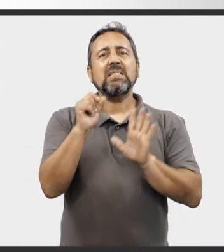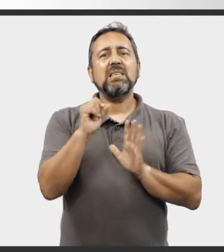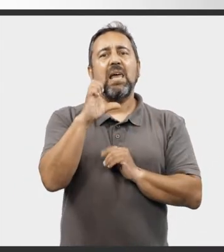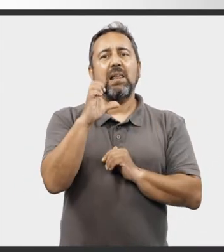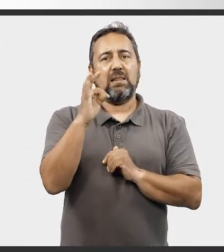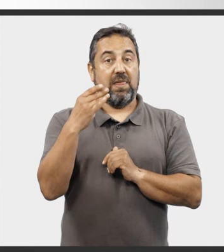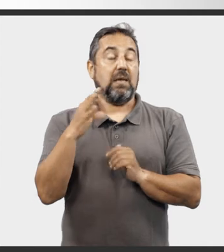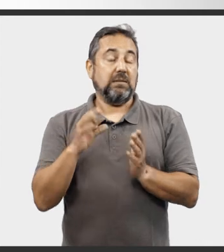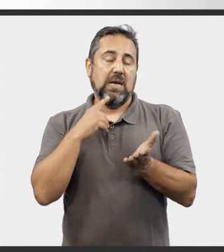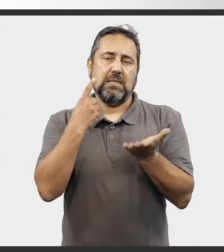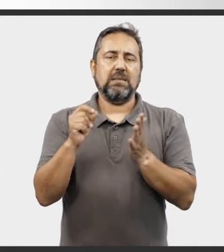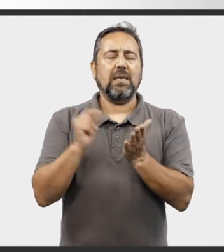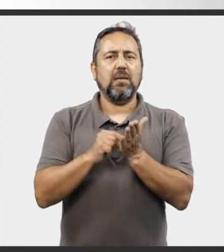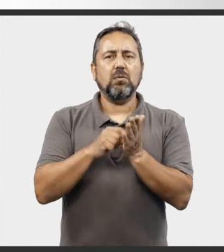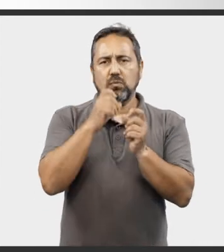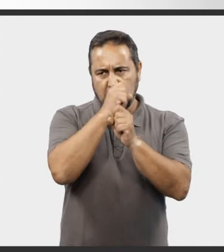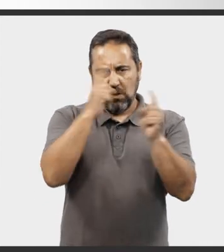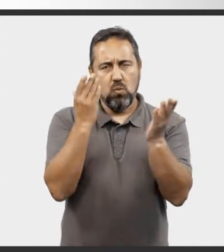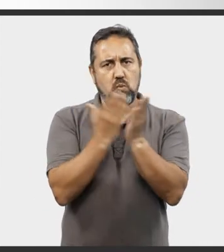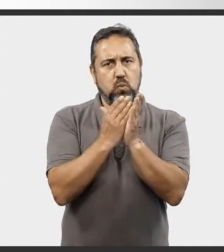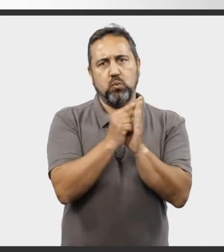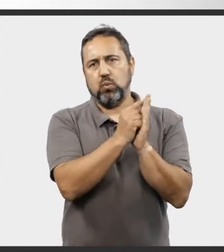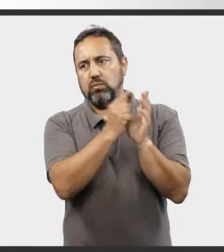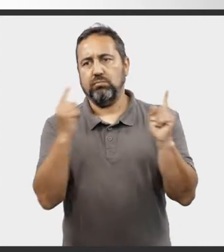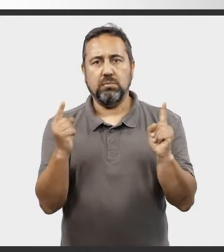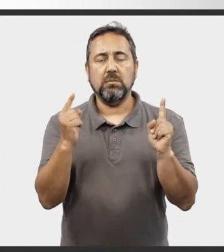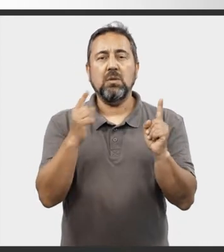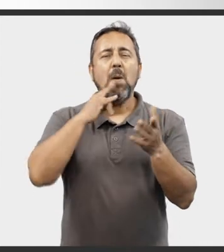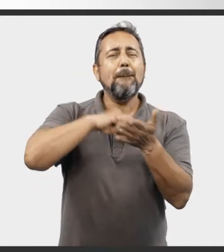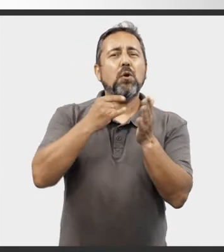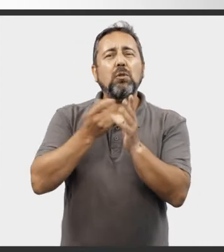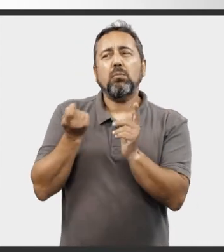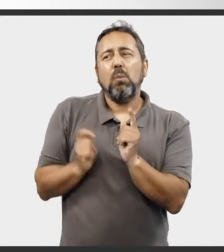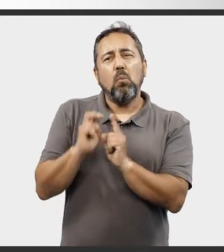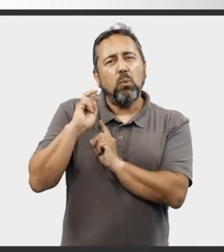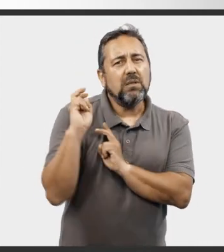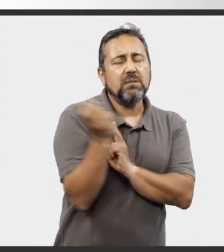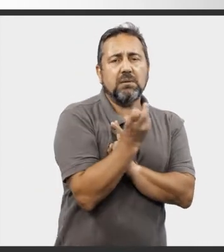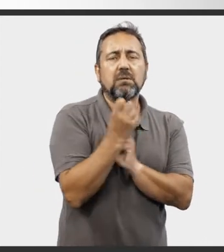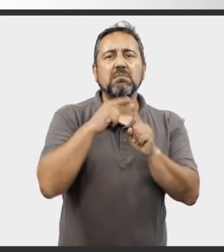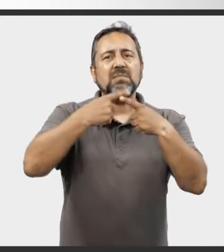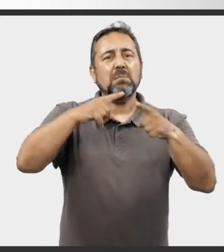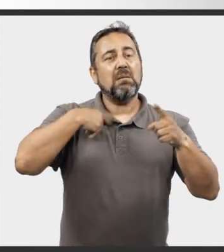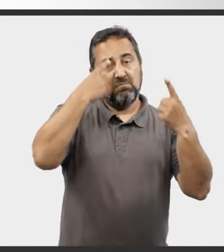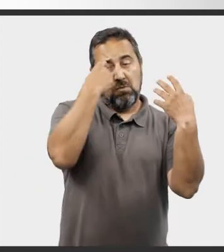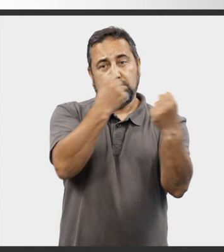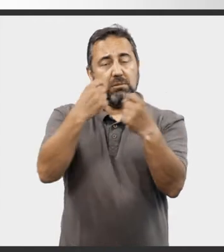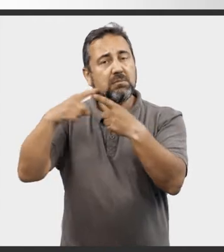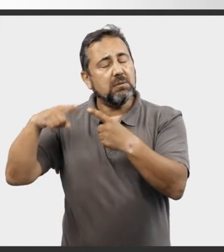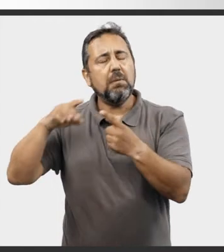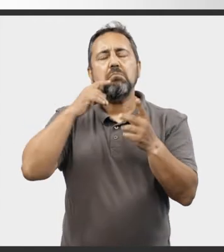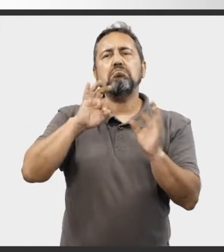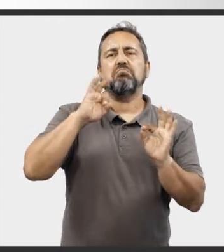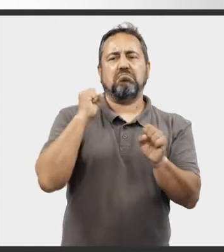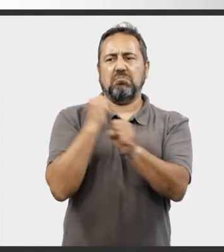distribuidos en un curso académico se enmarca como un proyecto multidisciplinar que comprende las ramas del saber necesarias para un desempeño eficaz